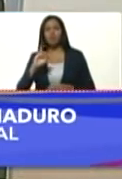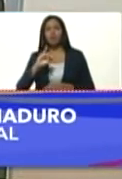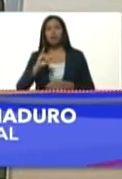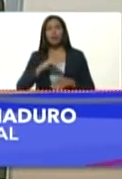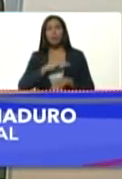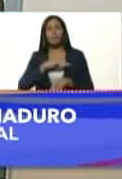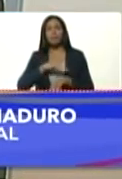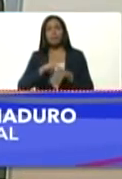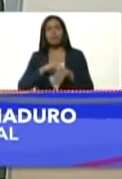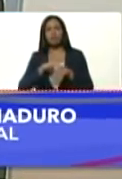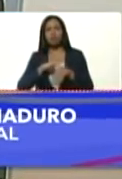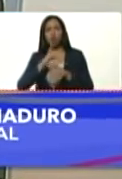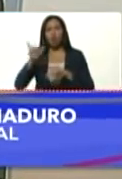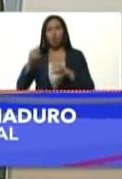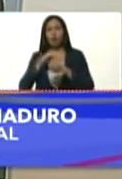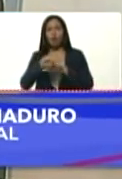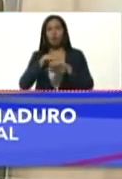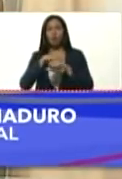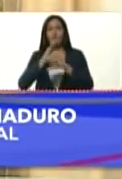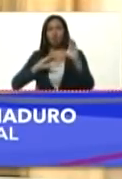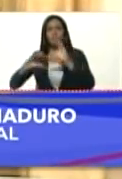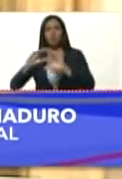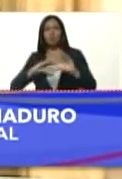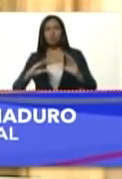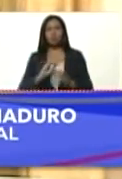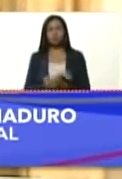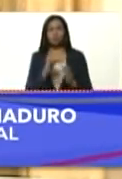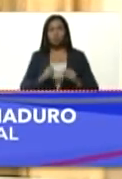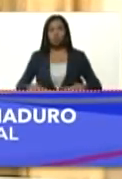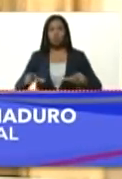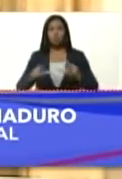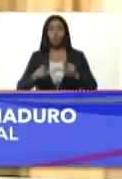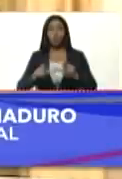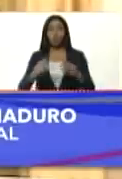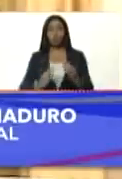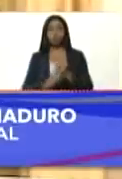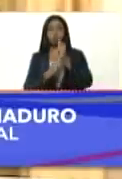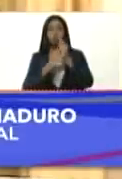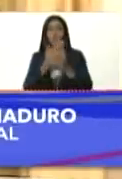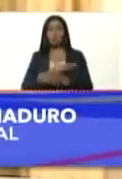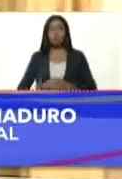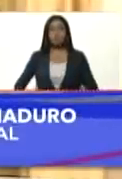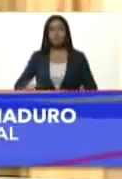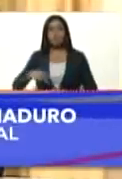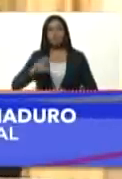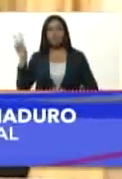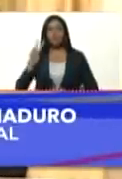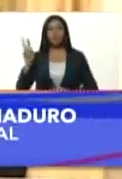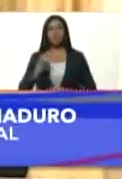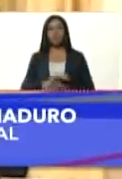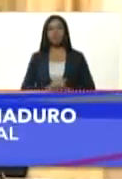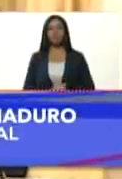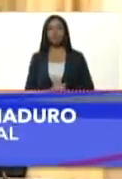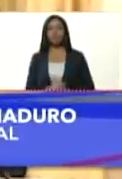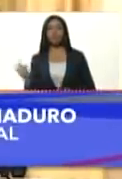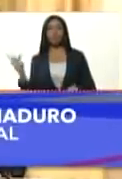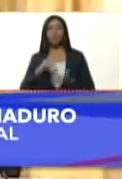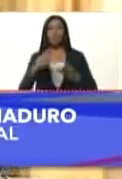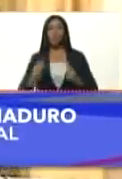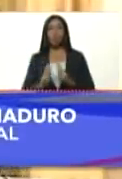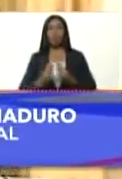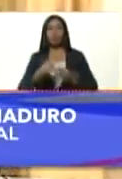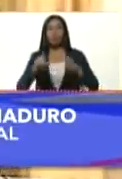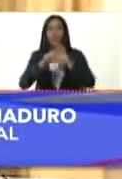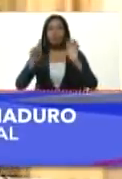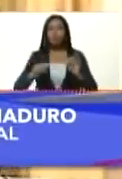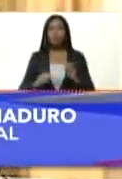estamos en actividad permanente. Este es el puesto de comando presidencial de Venezuela. Y estamos